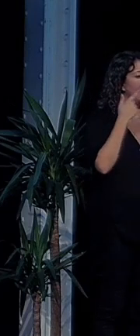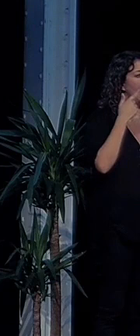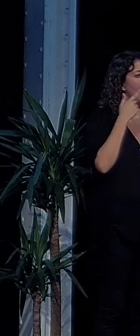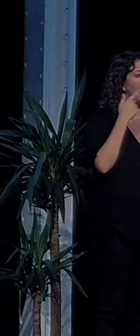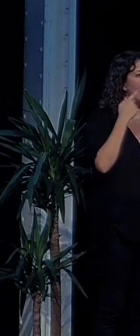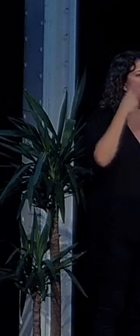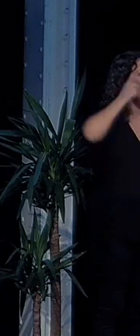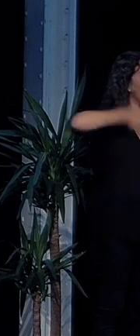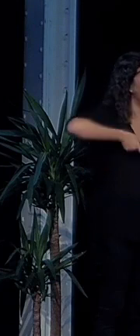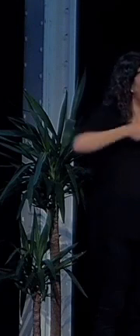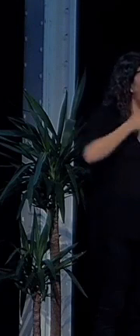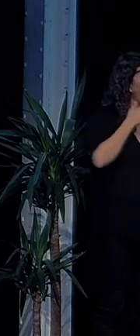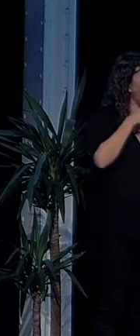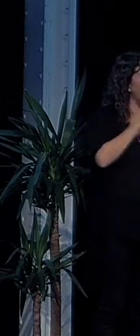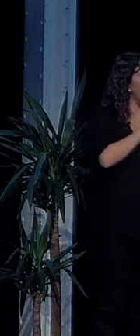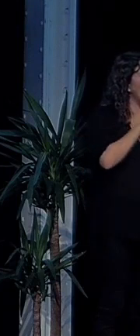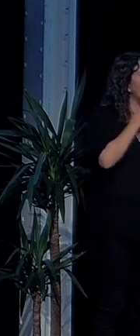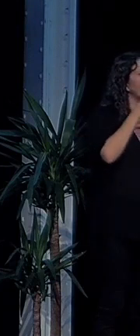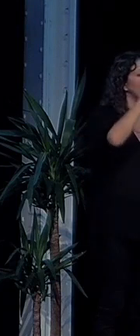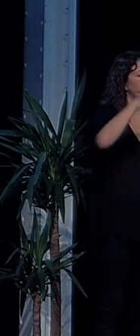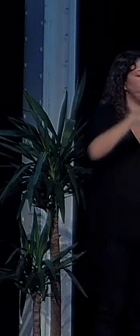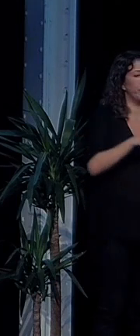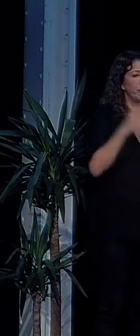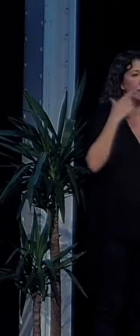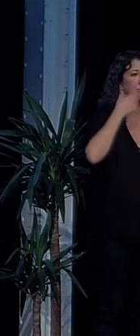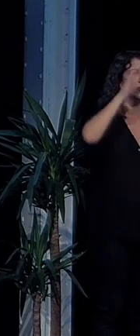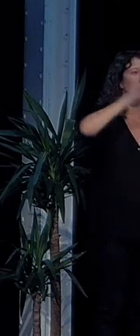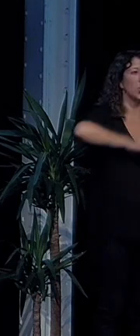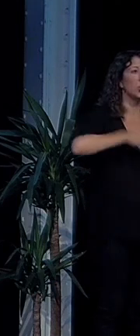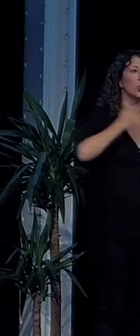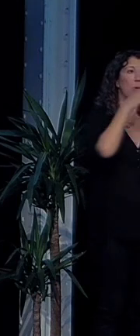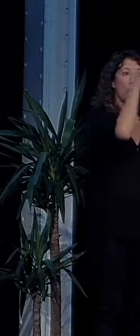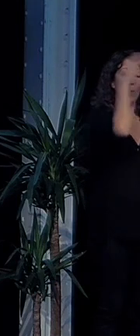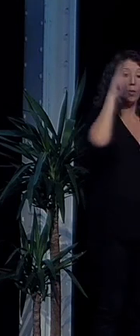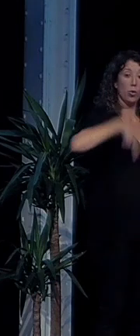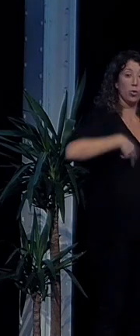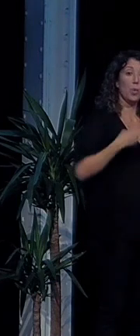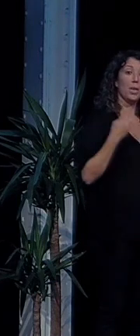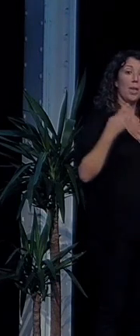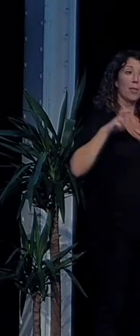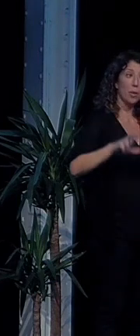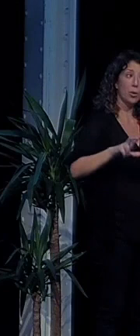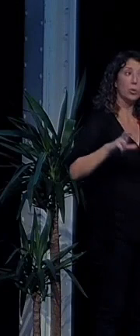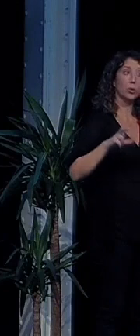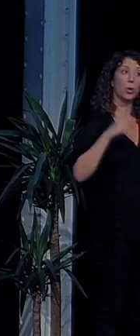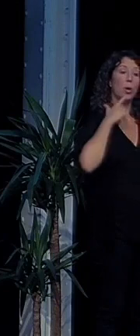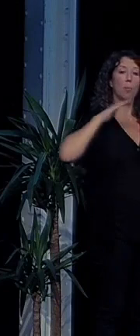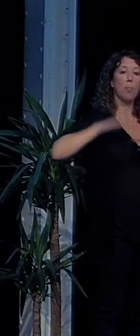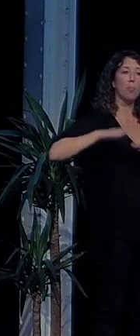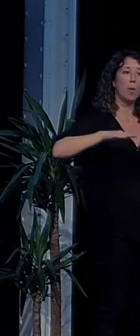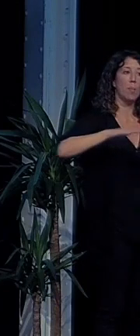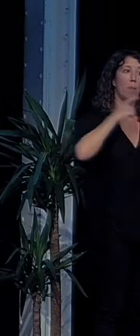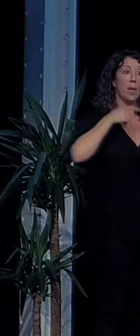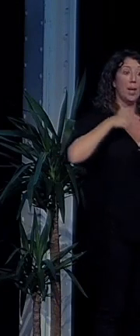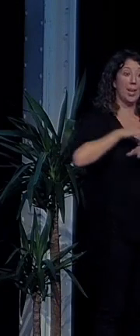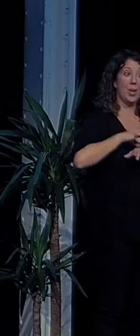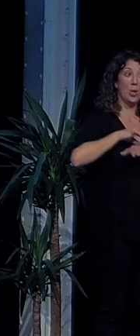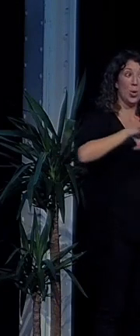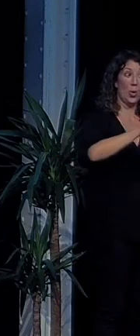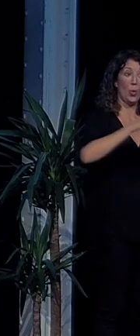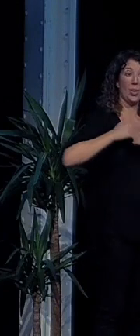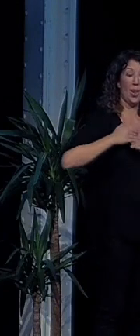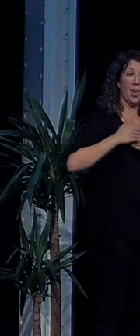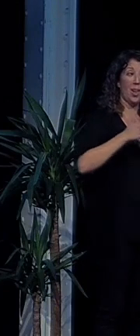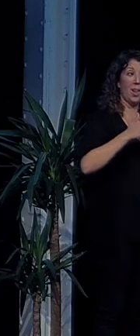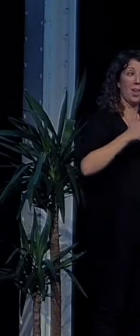Transportes, hace que los autobuses en la ruta nocturna desde el verano del 2018 paren dentro de su ruta, paren donde la